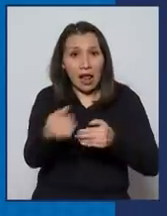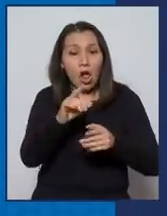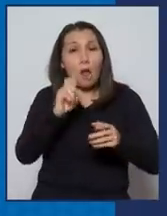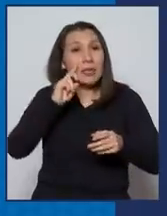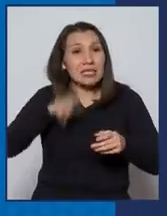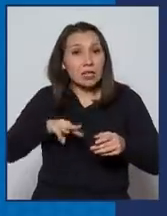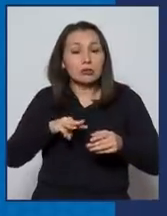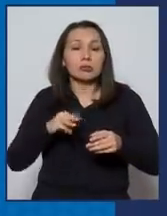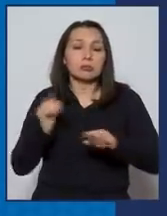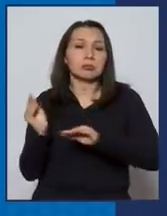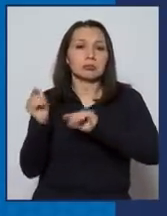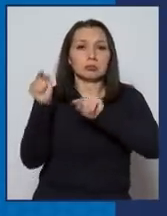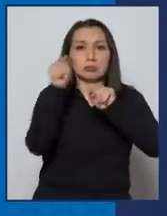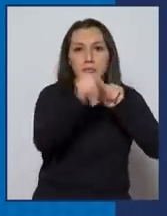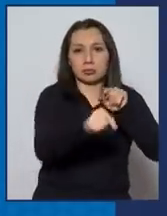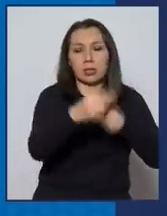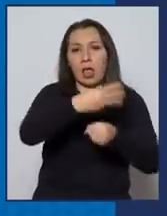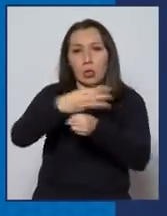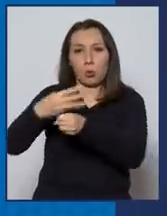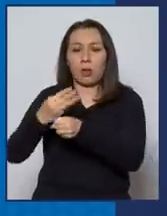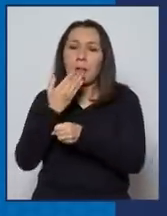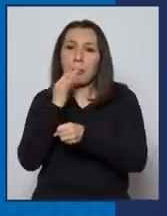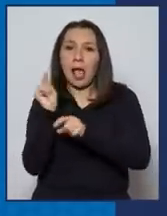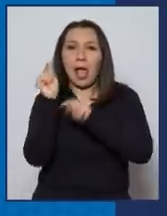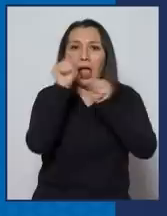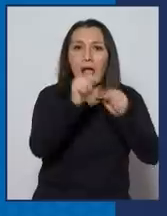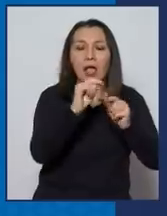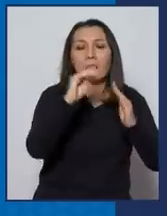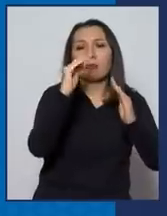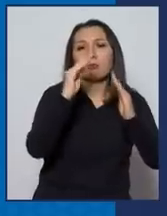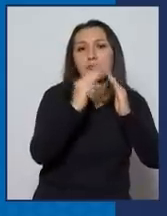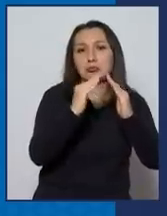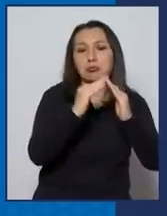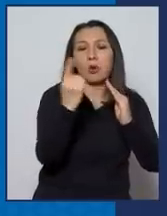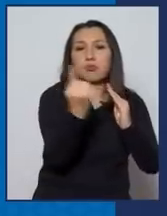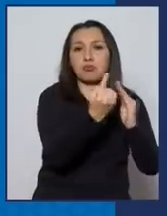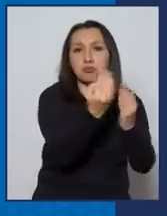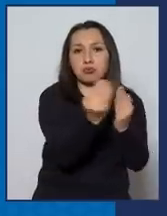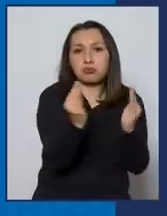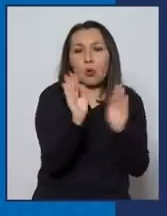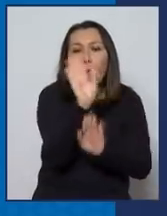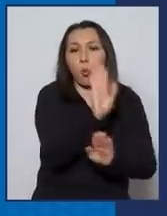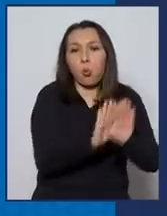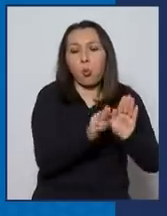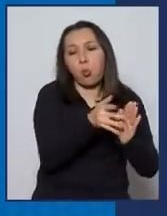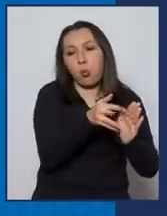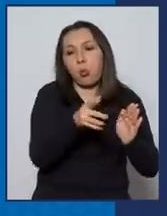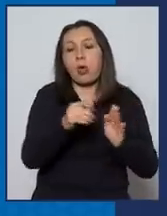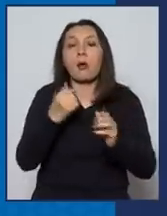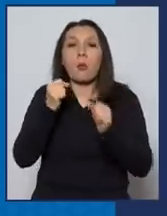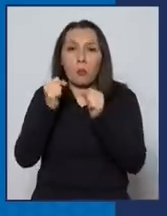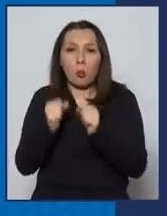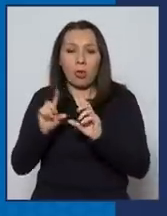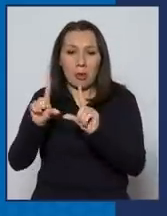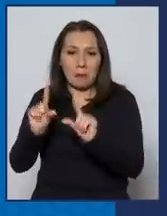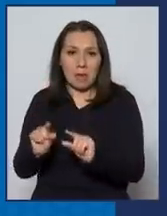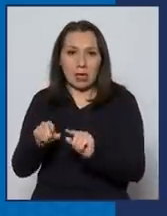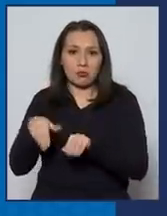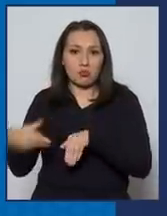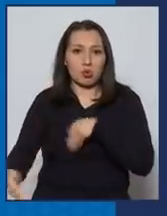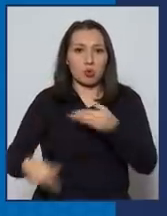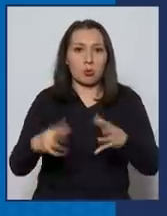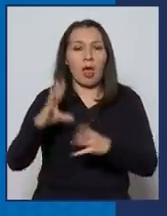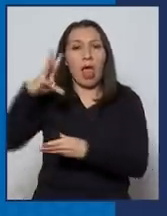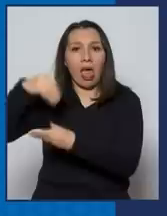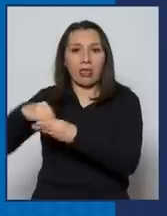1.300 habitaciones sea para estos adultos mayores y con ese objetivo poder disminuir el contagio